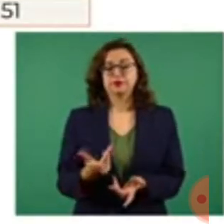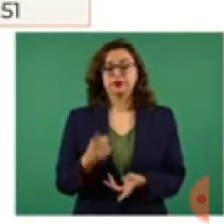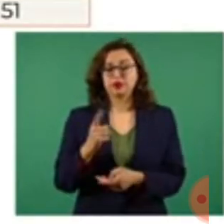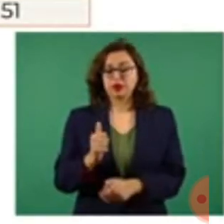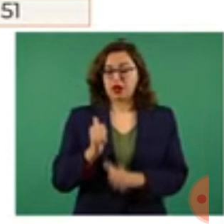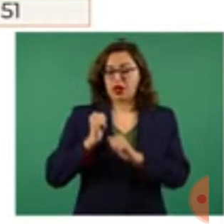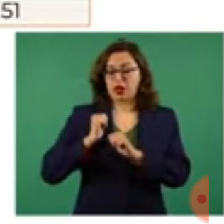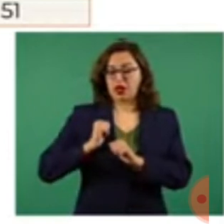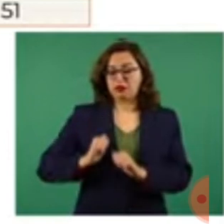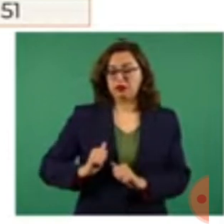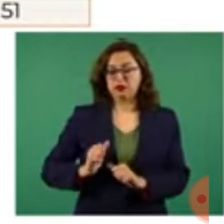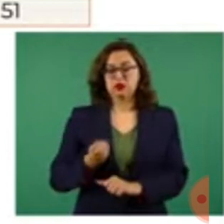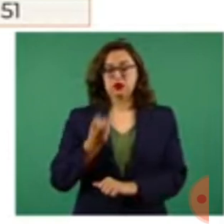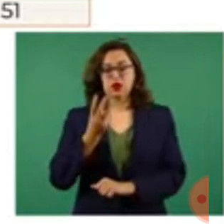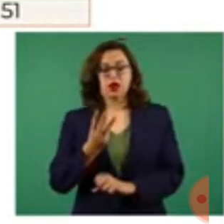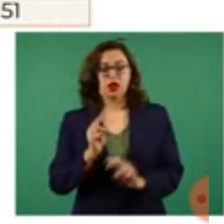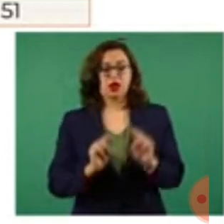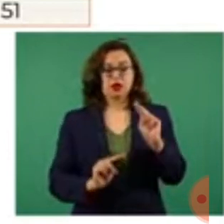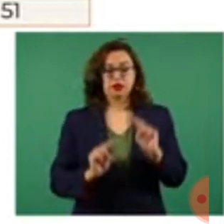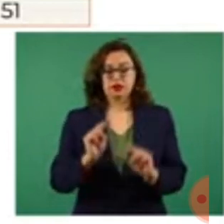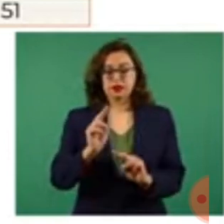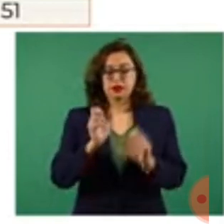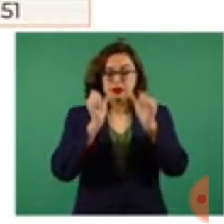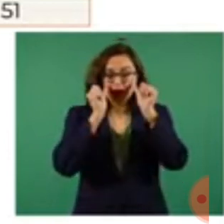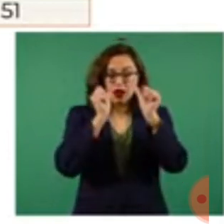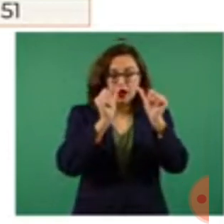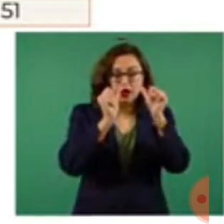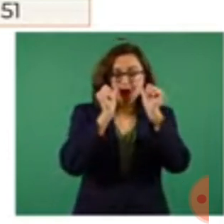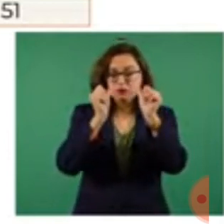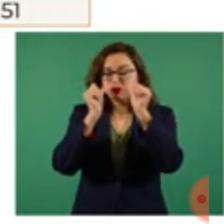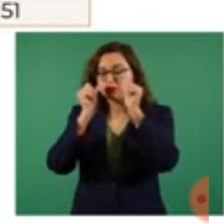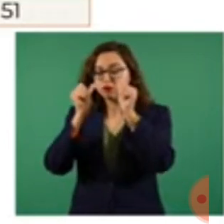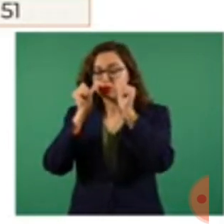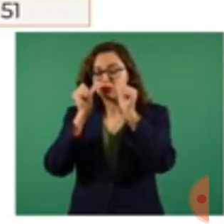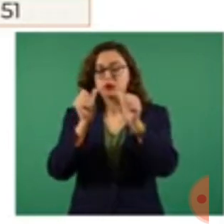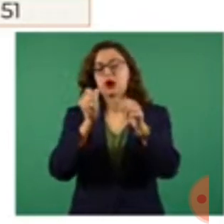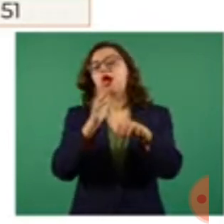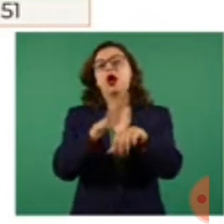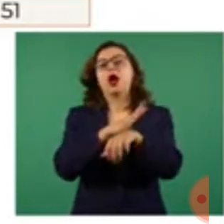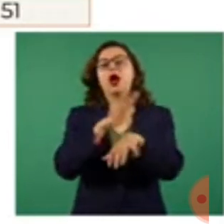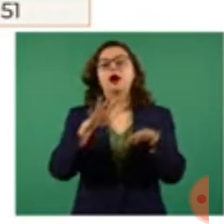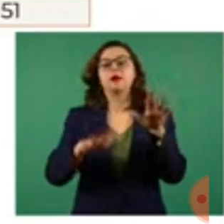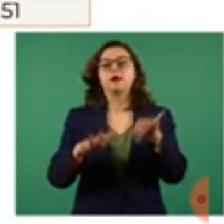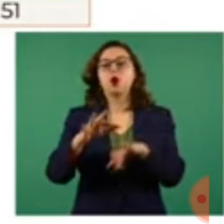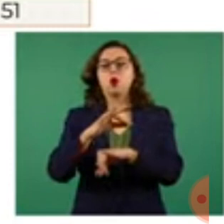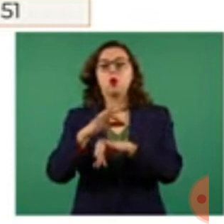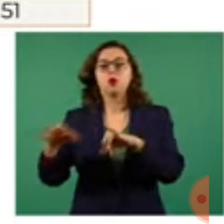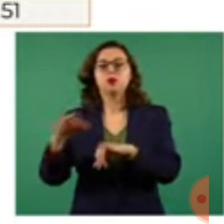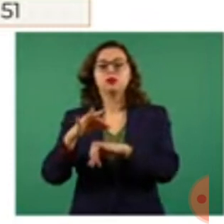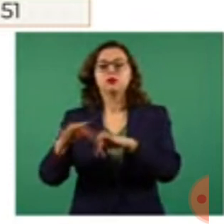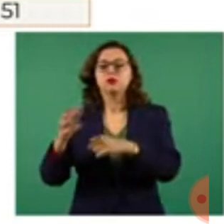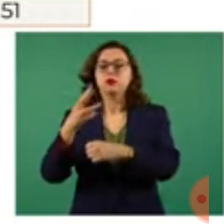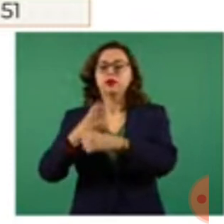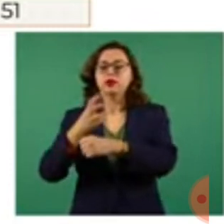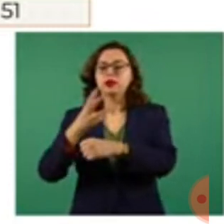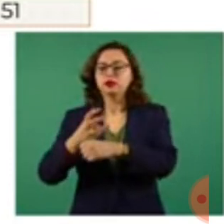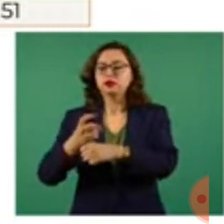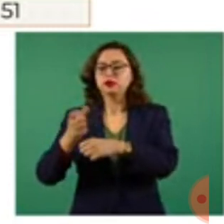de atención, no solo los del tercer nivel que se consideraban casi únicos en otros